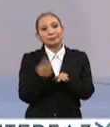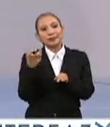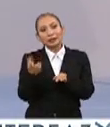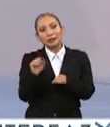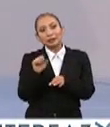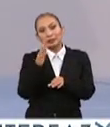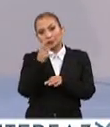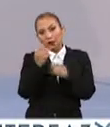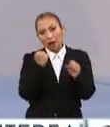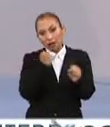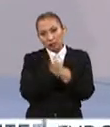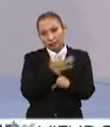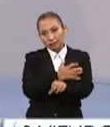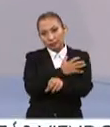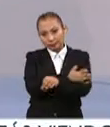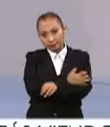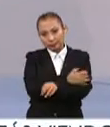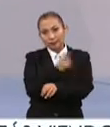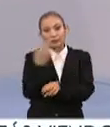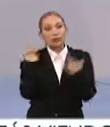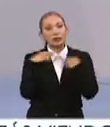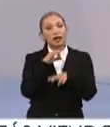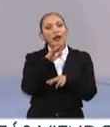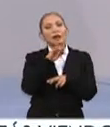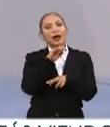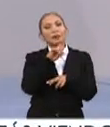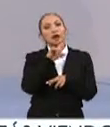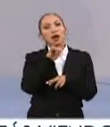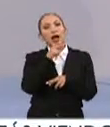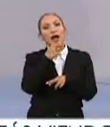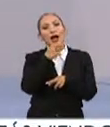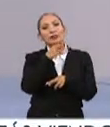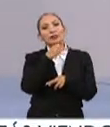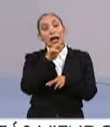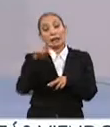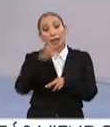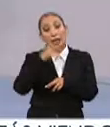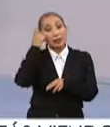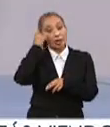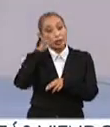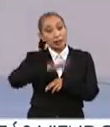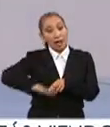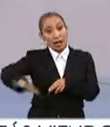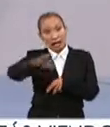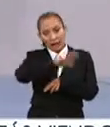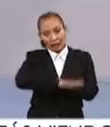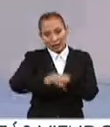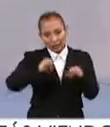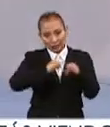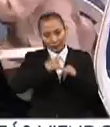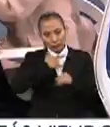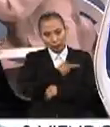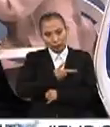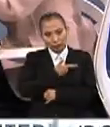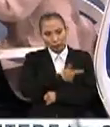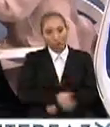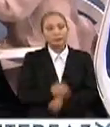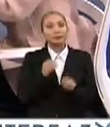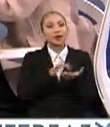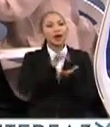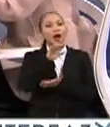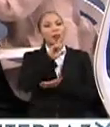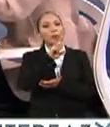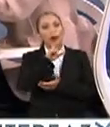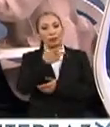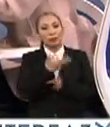estos 65 años, nos acompaña la maestra Fabiola García Rubí, es directora de área de este instituto. ¿Cómo estás, Fabiola? Un placer saludarte. Gracias,